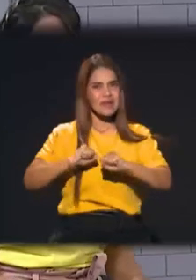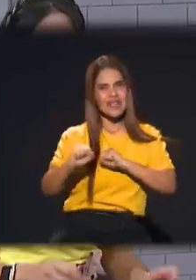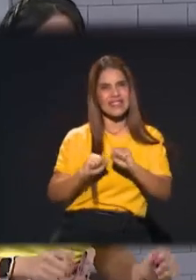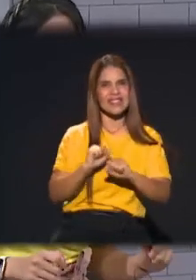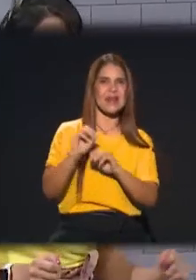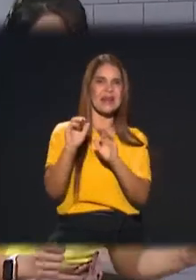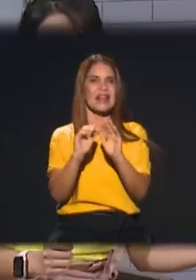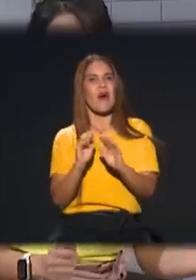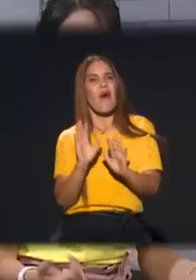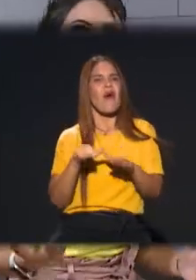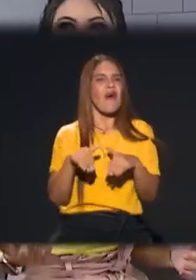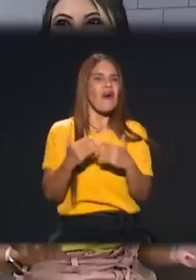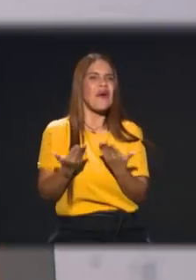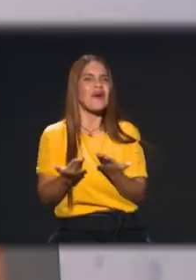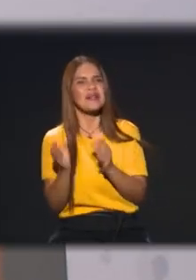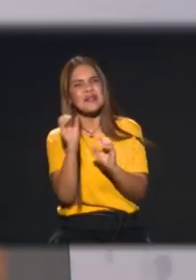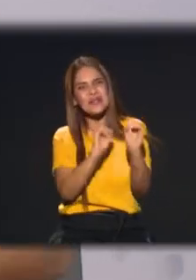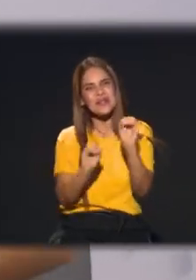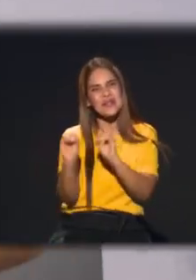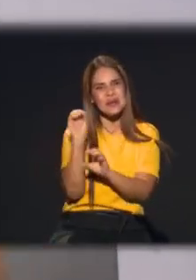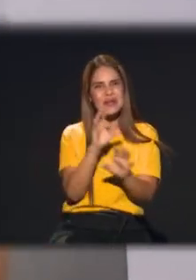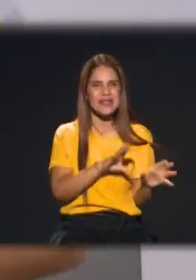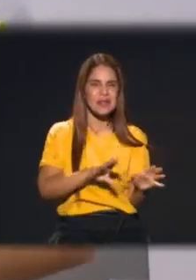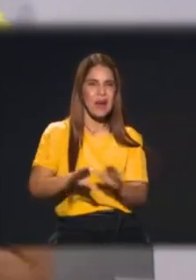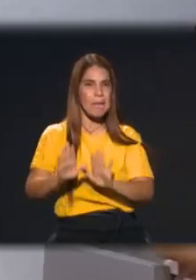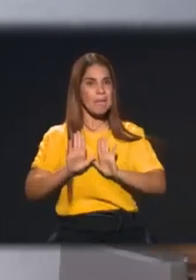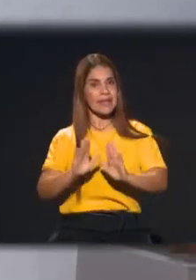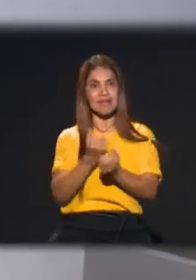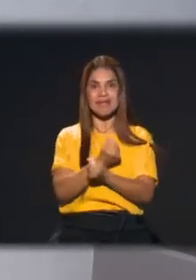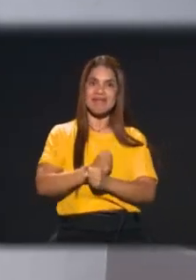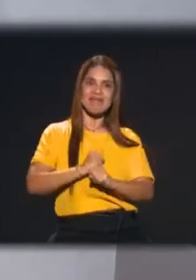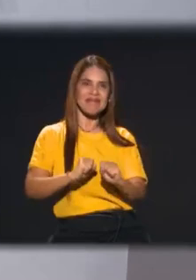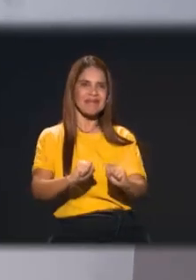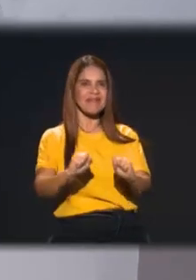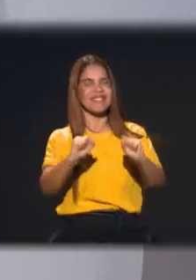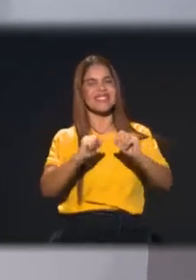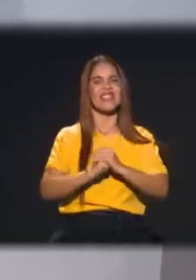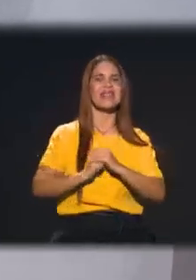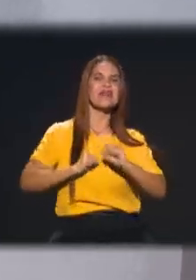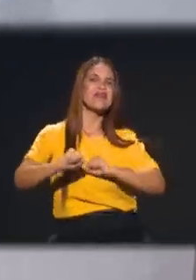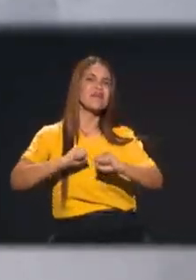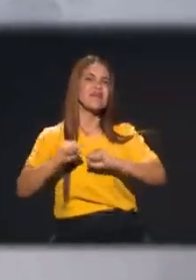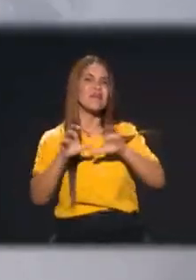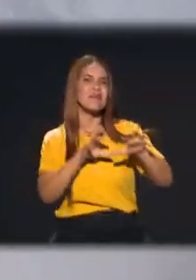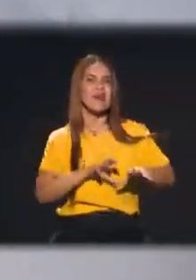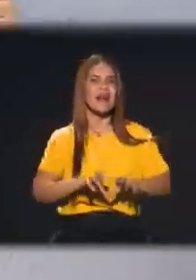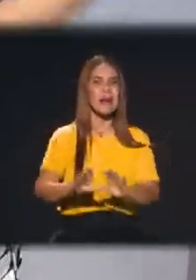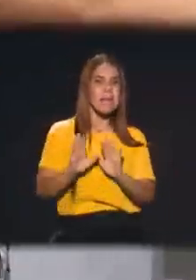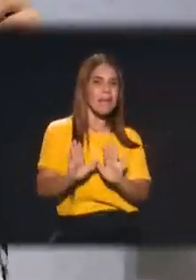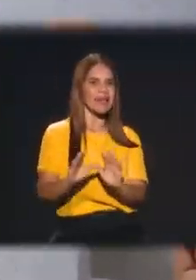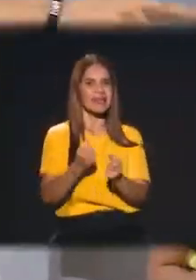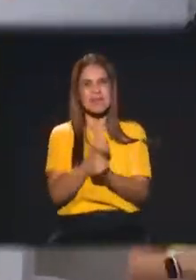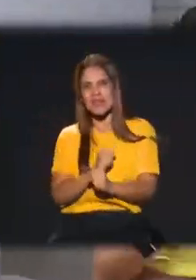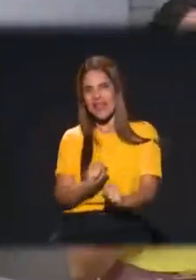cómo se mueve, y no hay quien la pare, mira, mira cómo se mueve, y no hay quien la